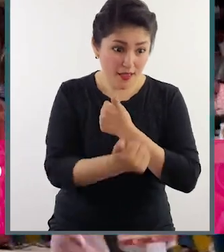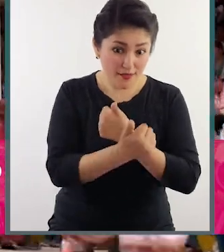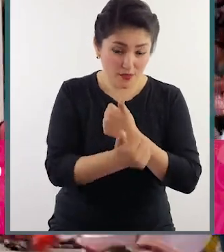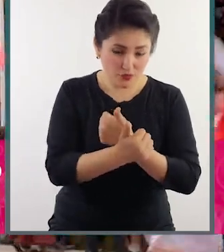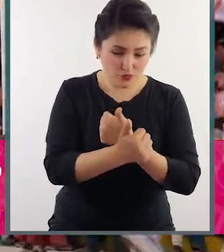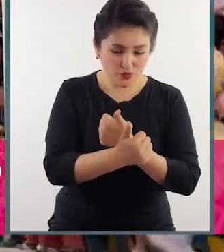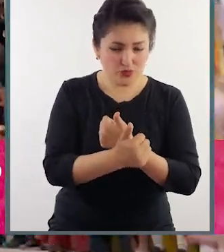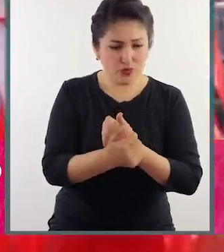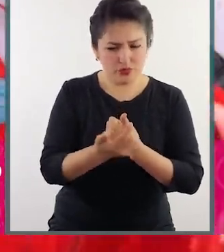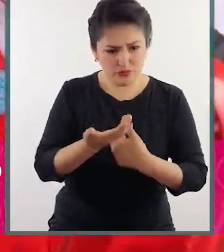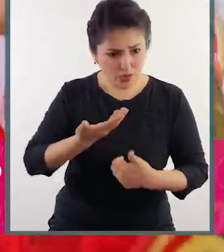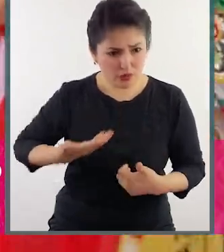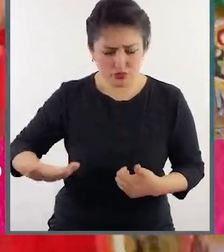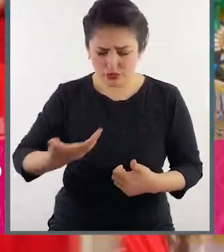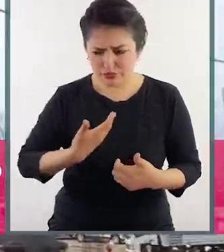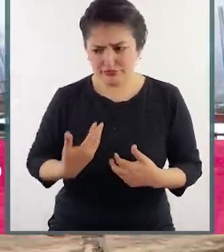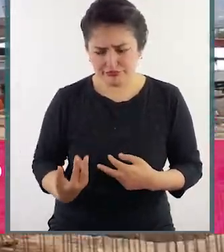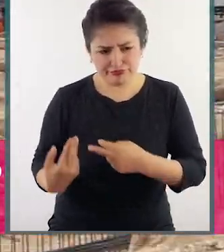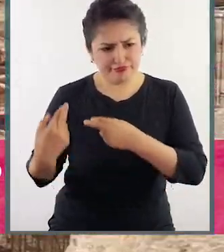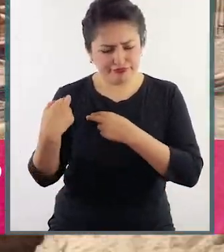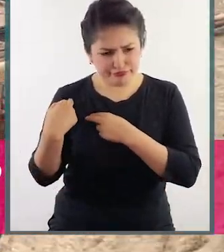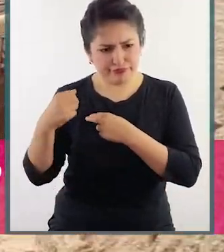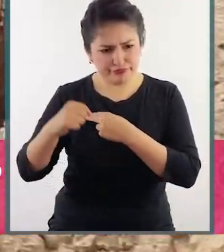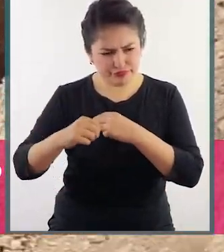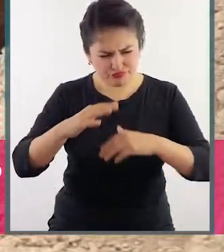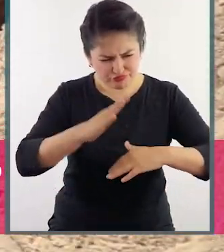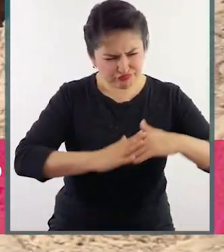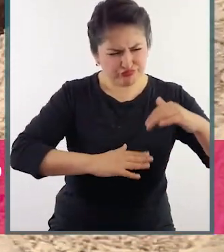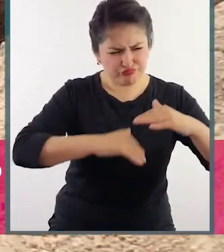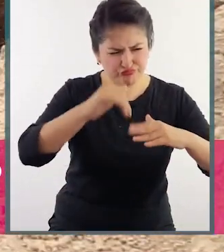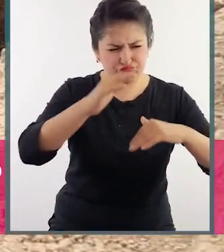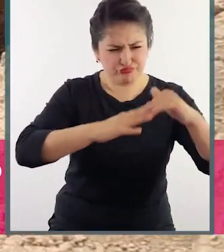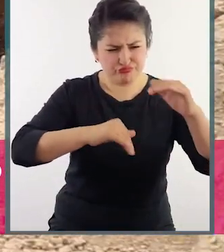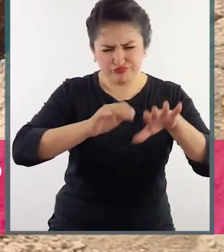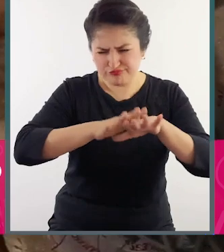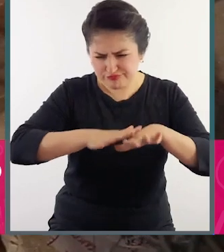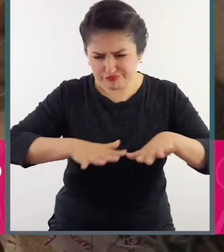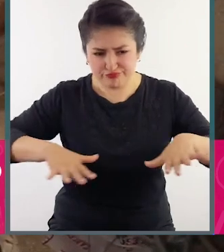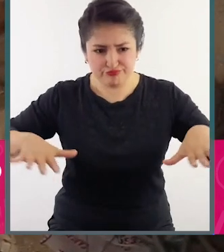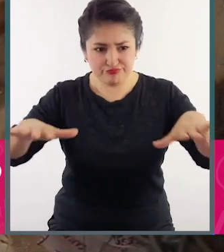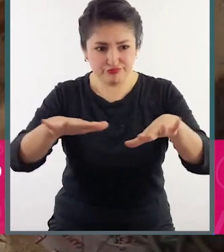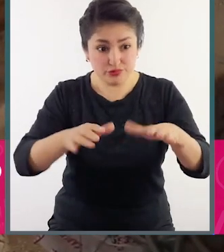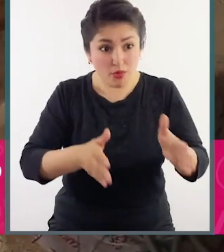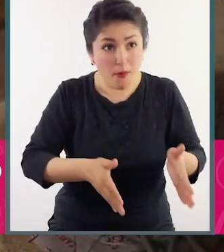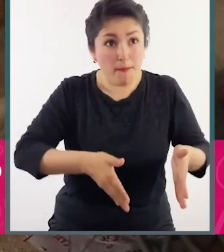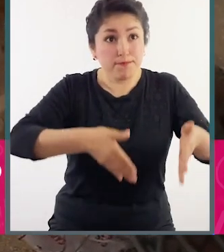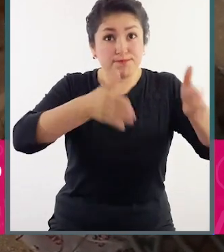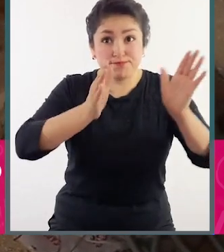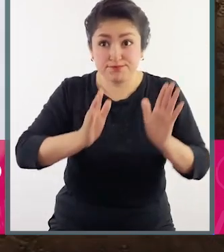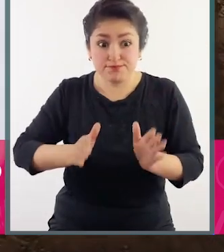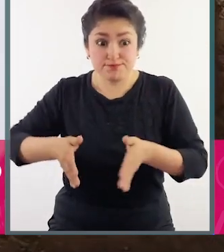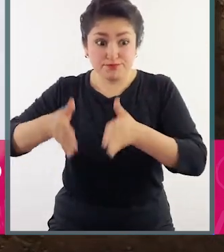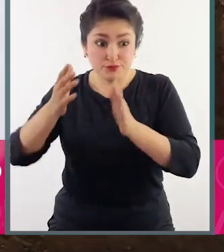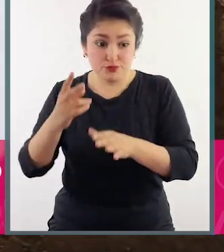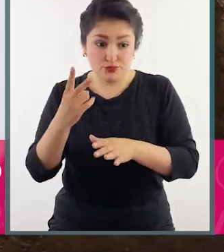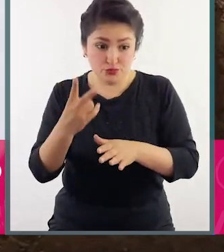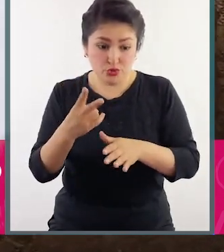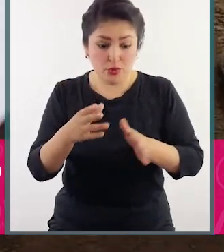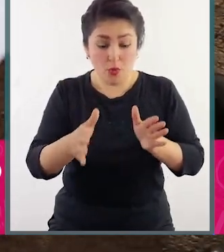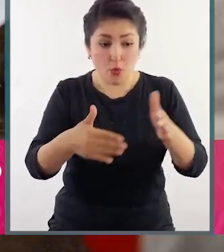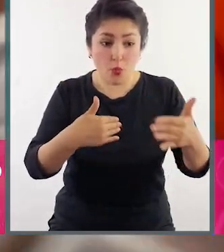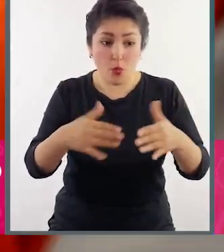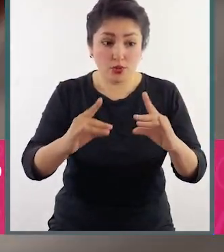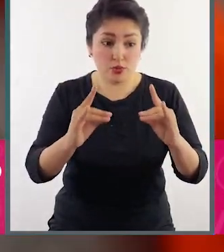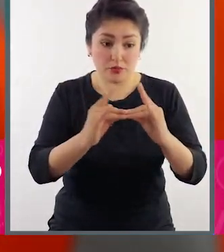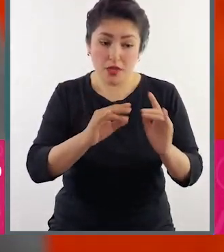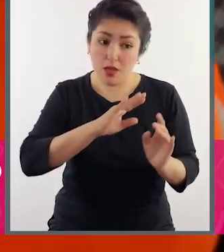Ayacucho, nosotros estamos concluyendo ya la construcción de la vía bolivariana, que estos son dos torres de alojamiento para